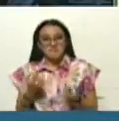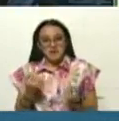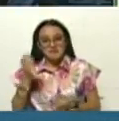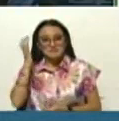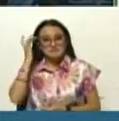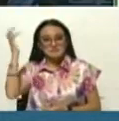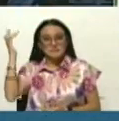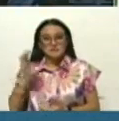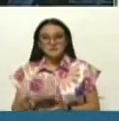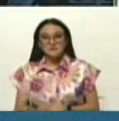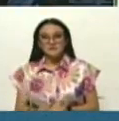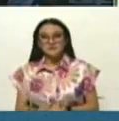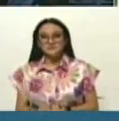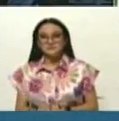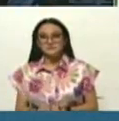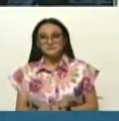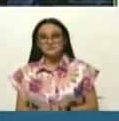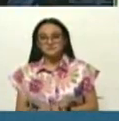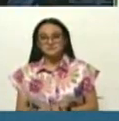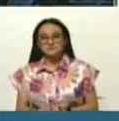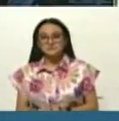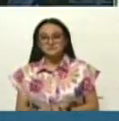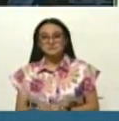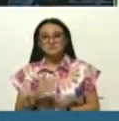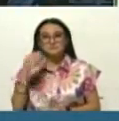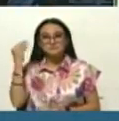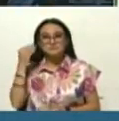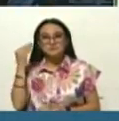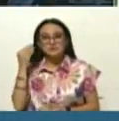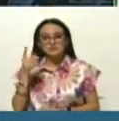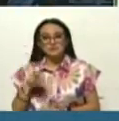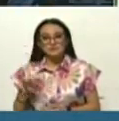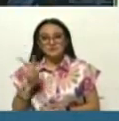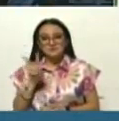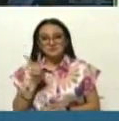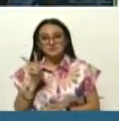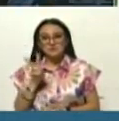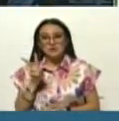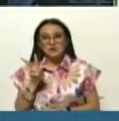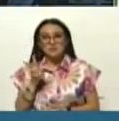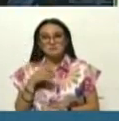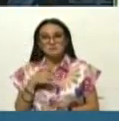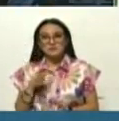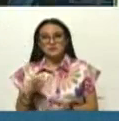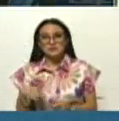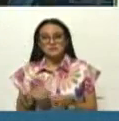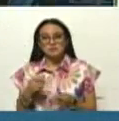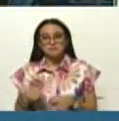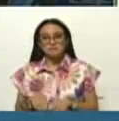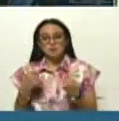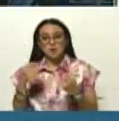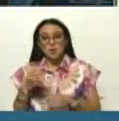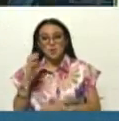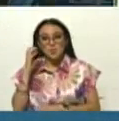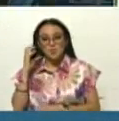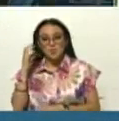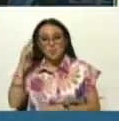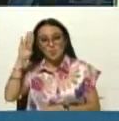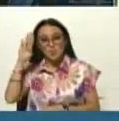Nadie. Es más, estaban contando los días que Venezuela cayera para después caerle a Cuba y a